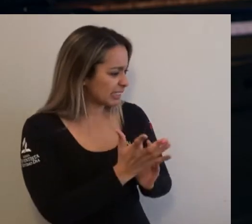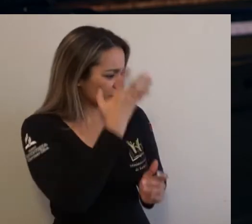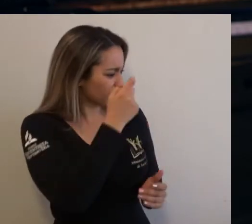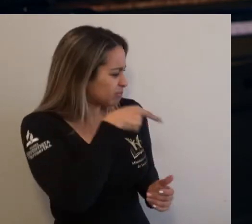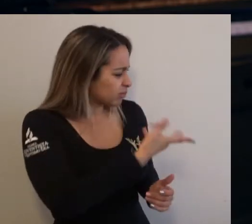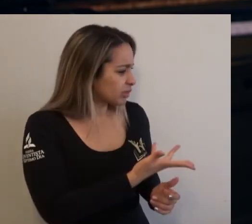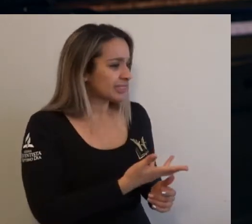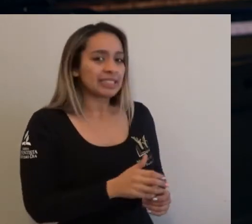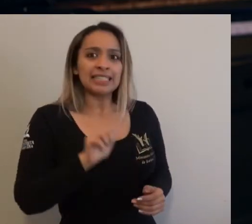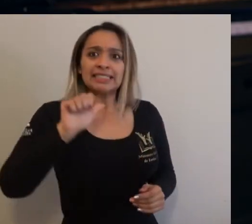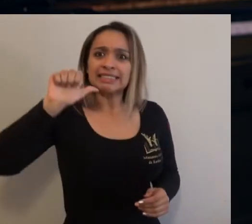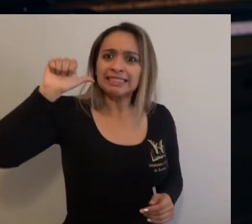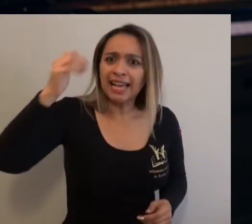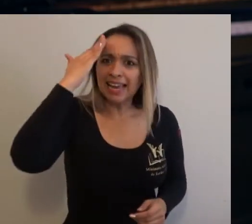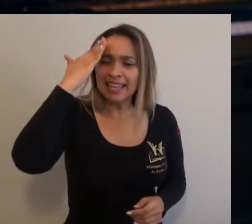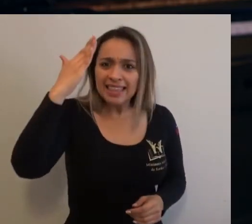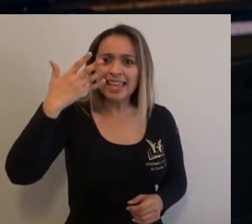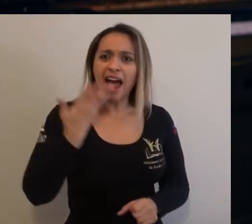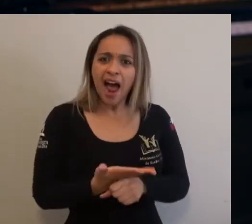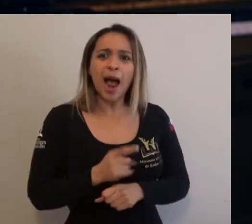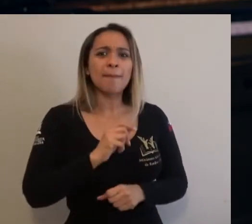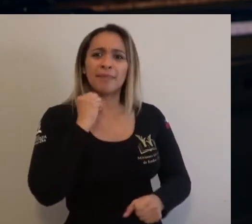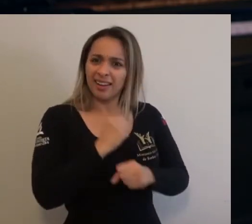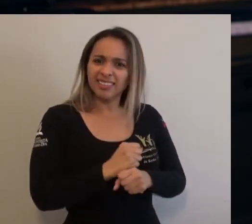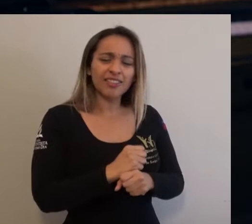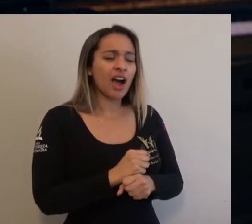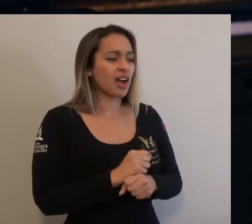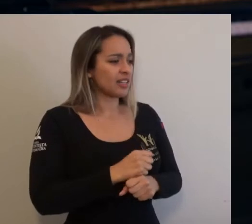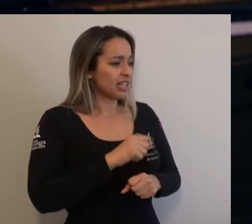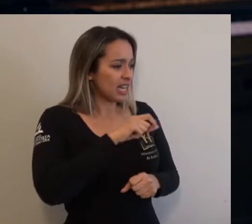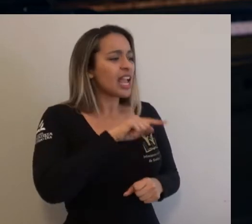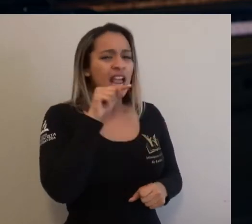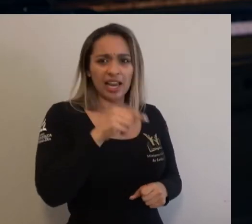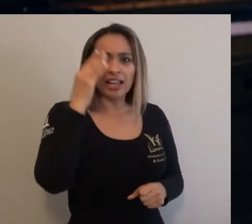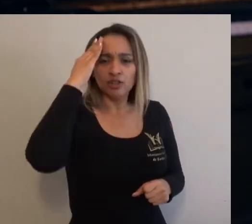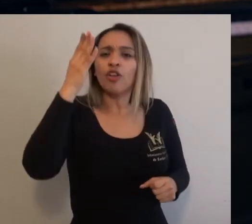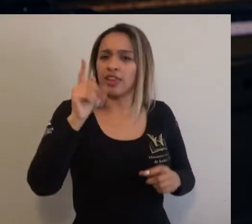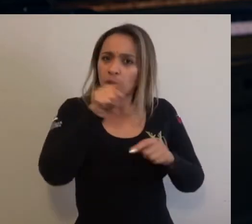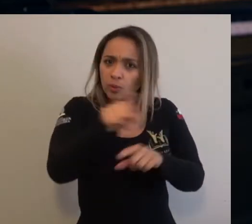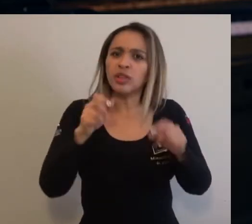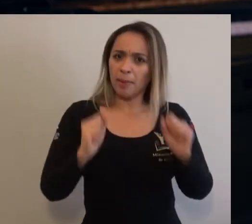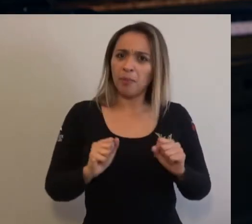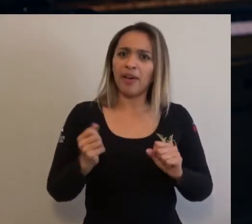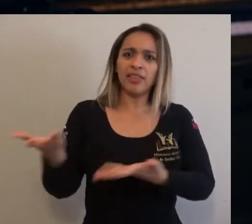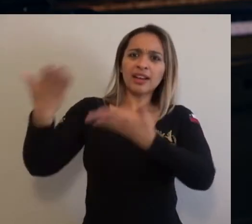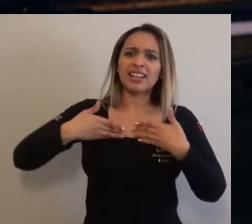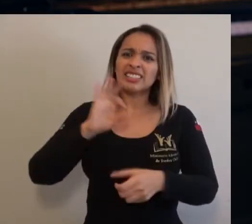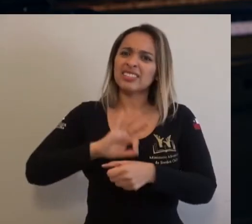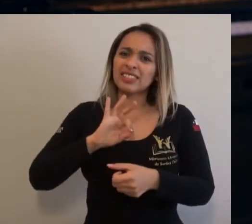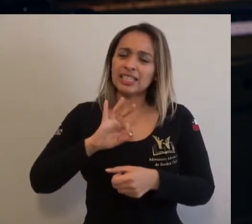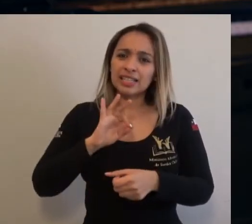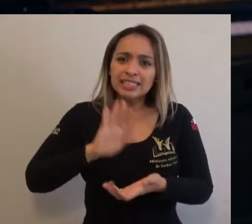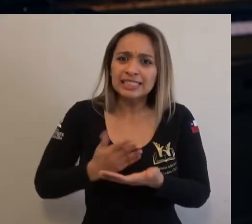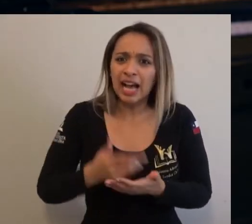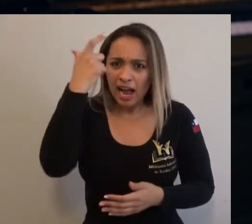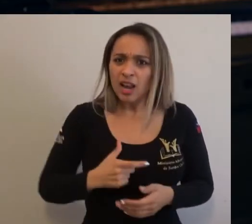reposo, dijo a la gente, 6 días hay en que se debe trabajar. En estos, pues, venid y sed sanados, y no en el día